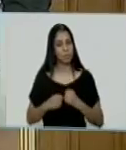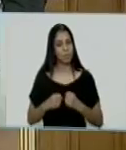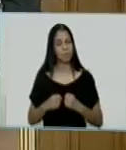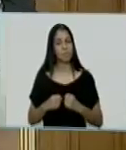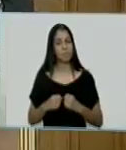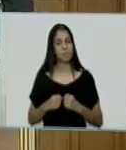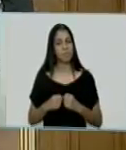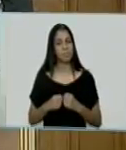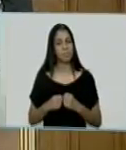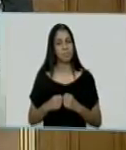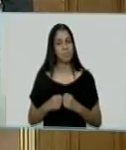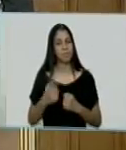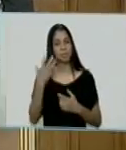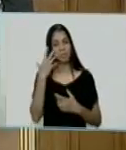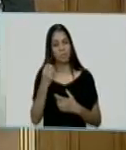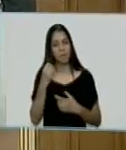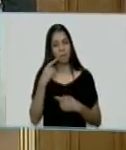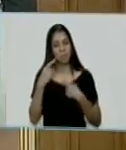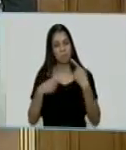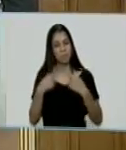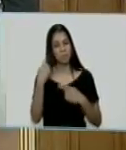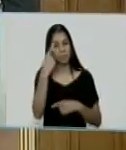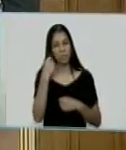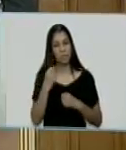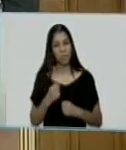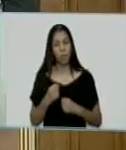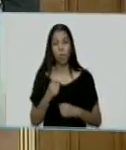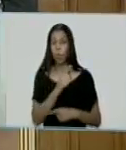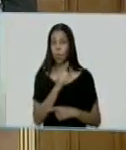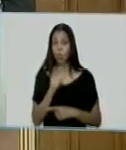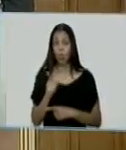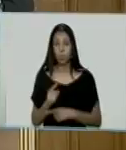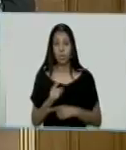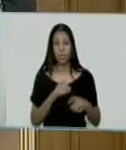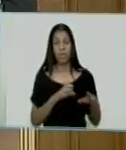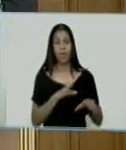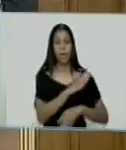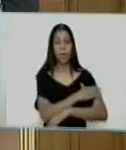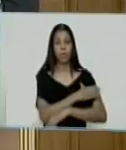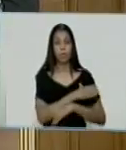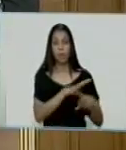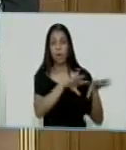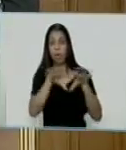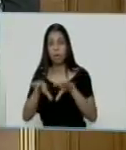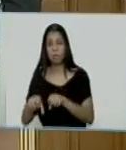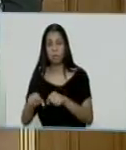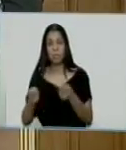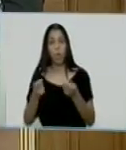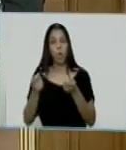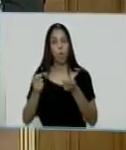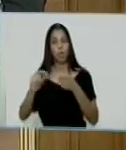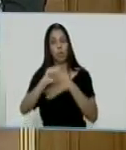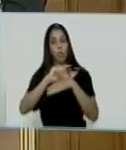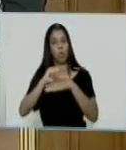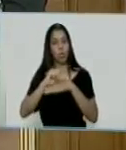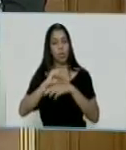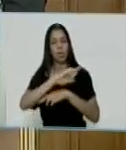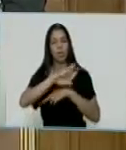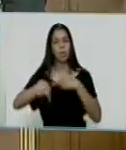y nos convence cada día más que ustedes no pueden volver a gobernar este país bajo ninguna figura.